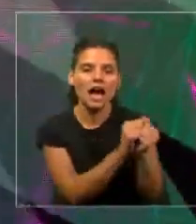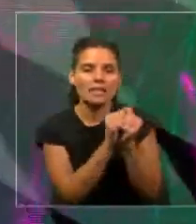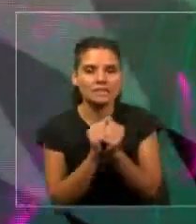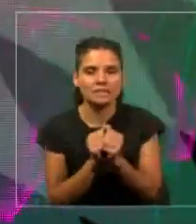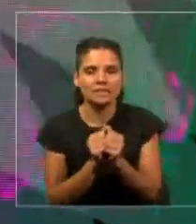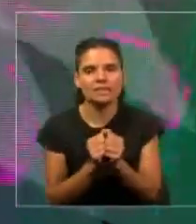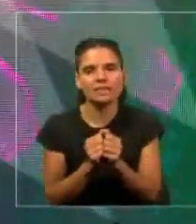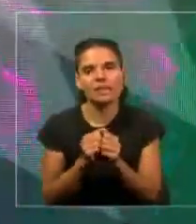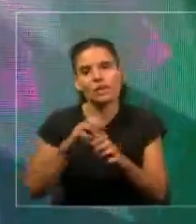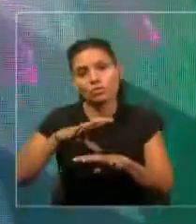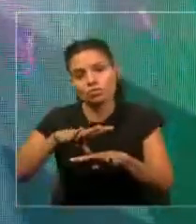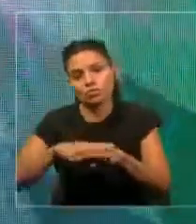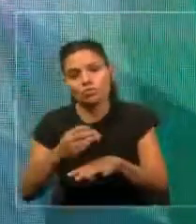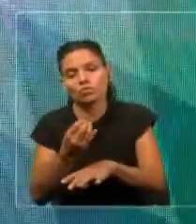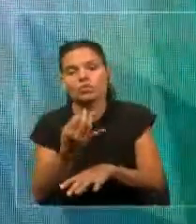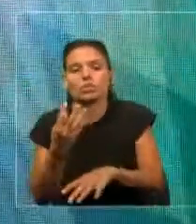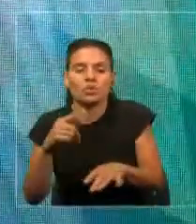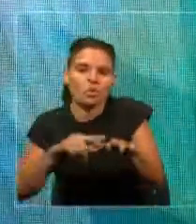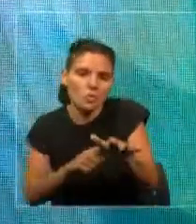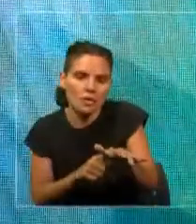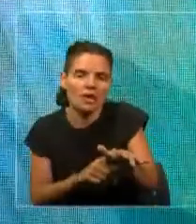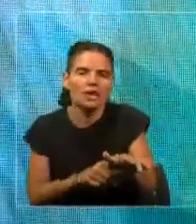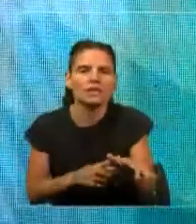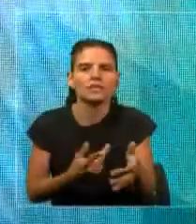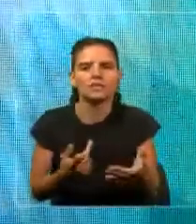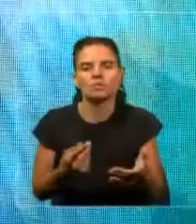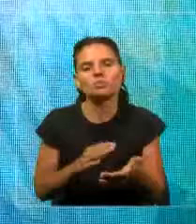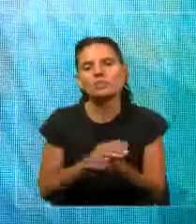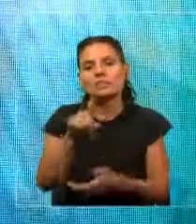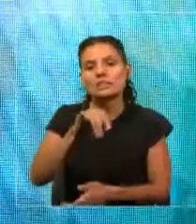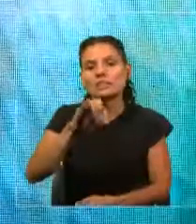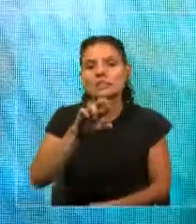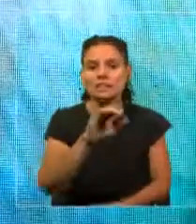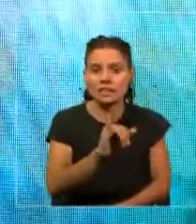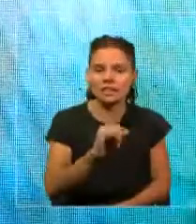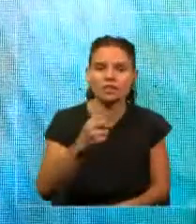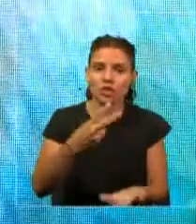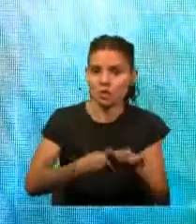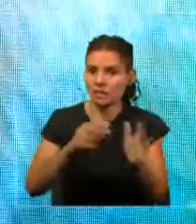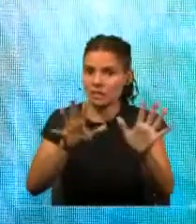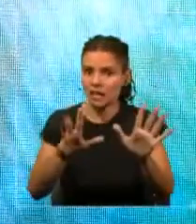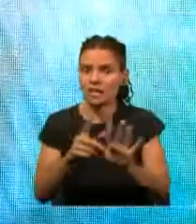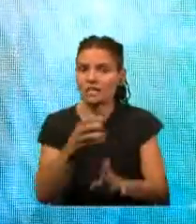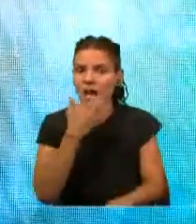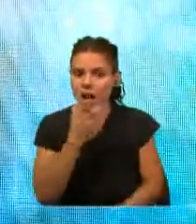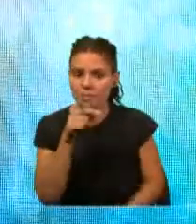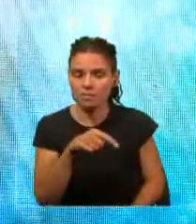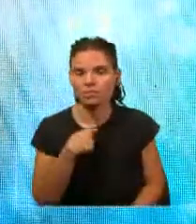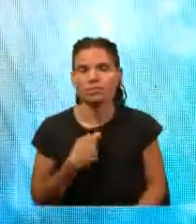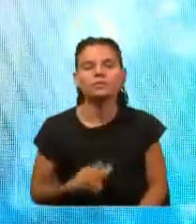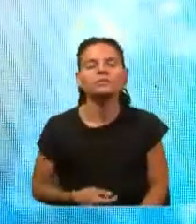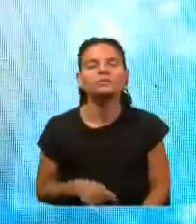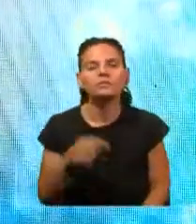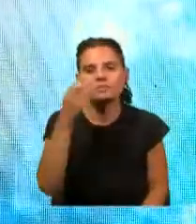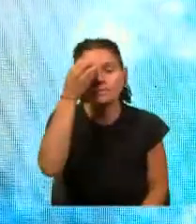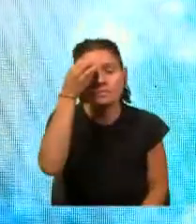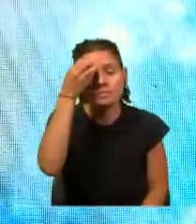personales. Siri, 2010, que compró Apple y que nos